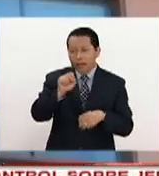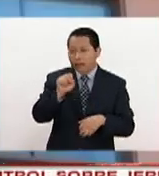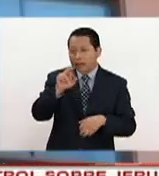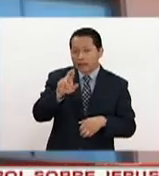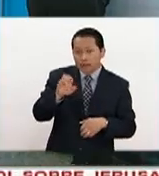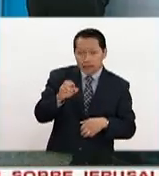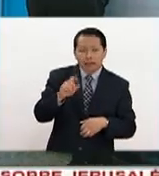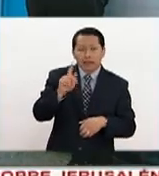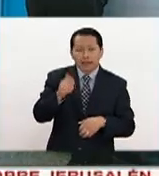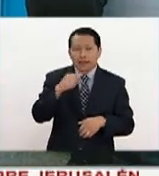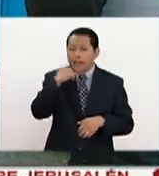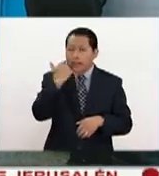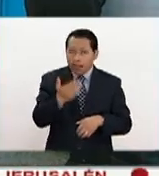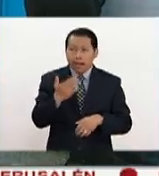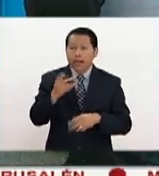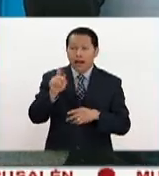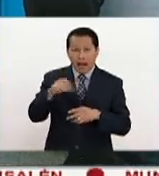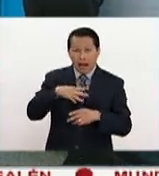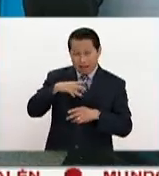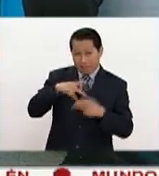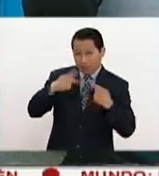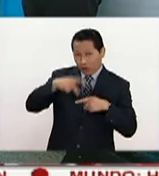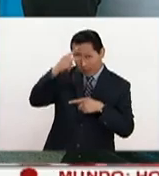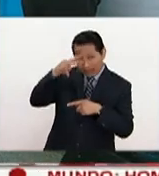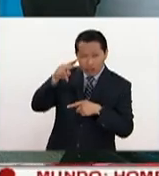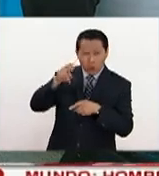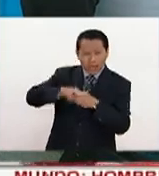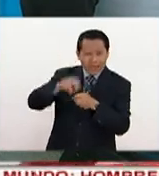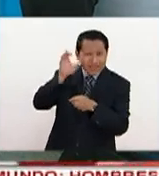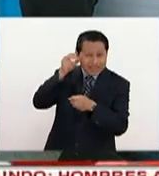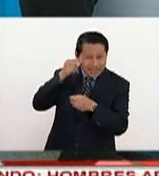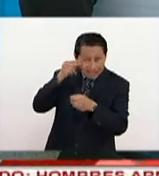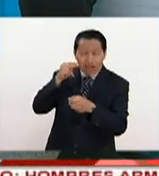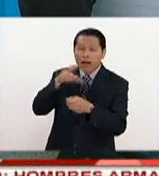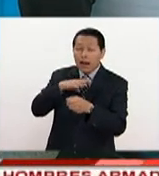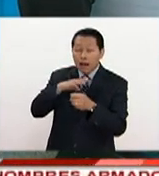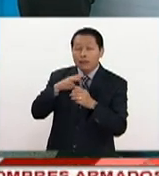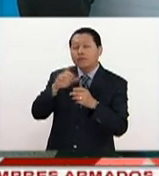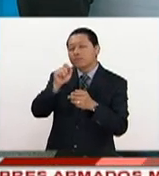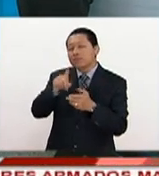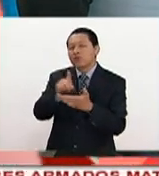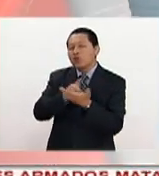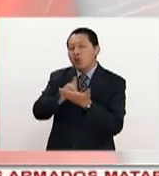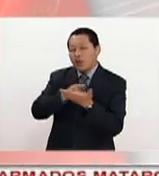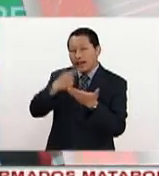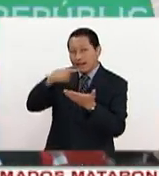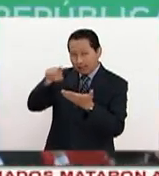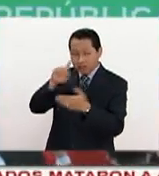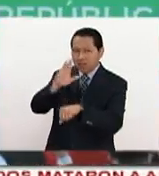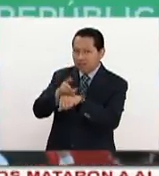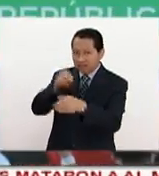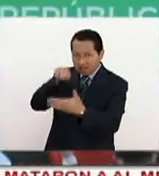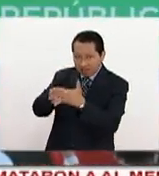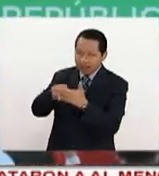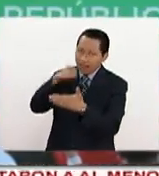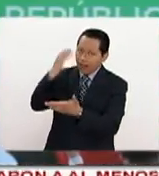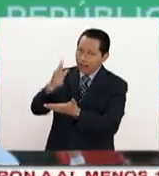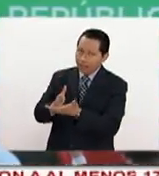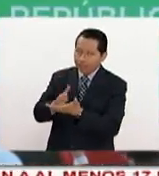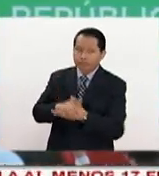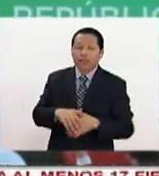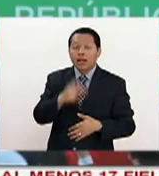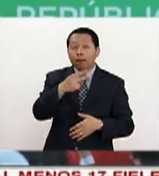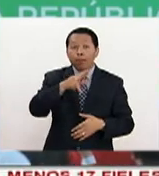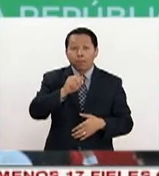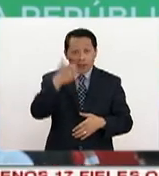Relaciones Exteriores busca frenar la ejecución de un mexicano en China acusado de tráfico de drogas. El precandidato del